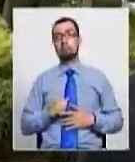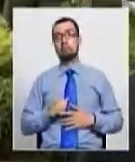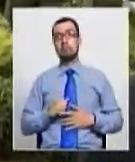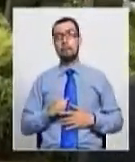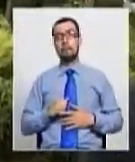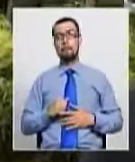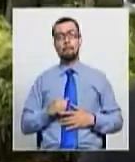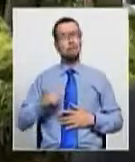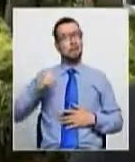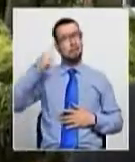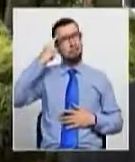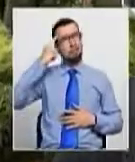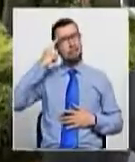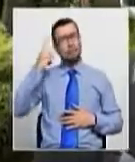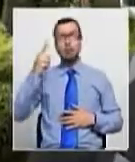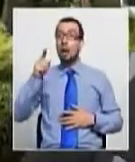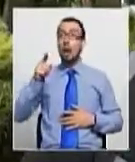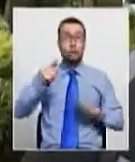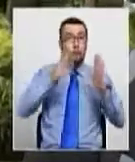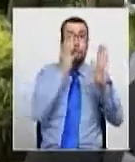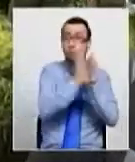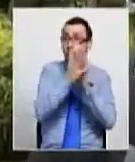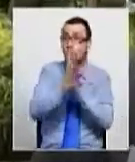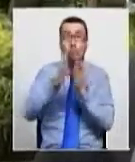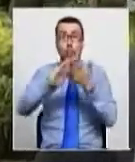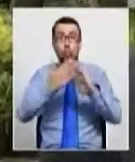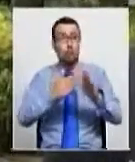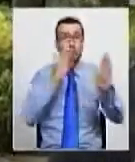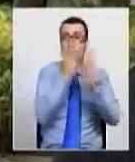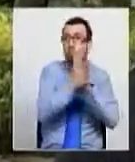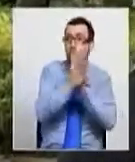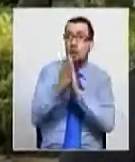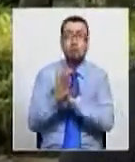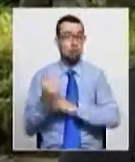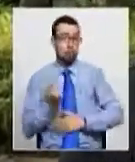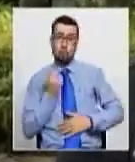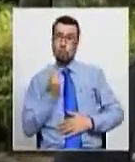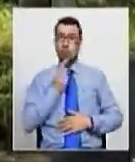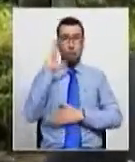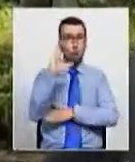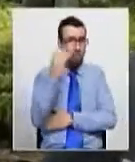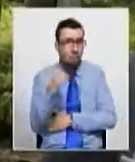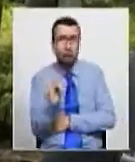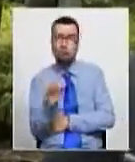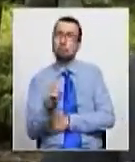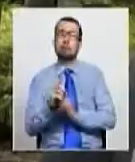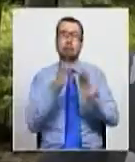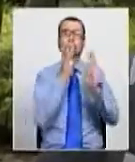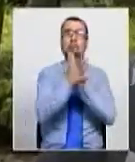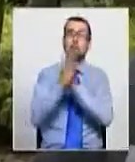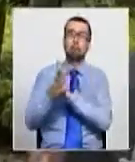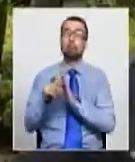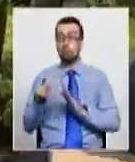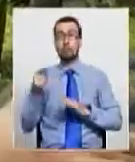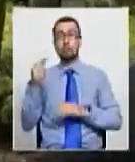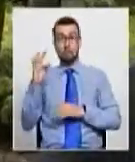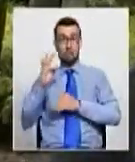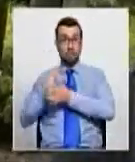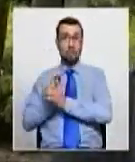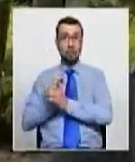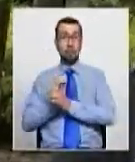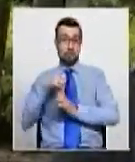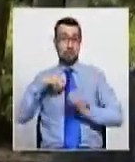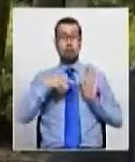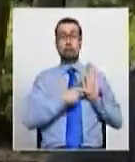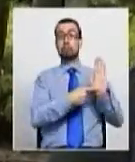pues me parece que hay que informar a toda la comunidad ya no solo a nivel nacional y pues telecafé tiene un público que probablemente no tenga